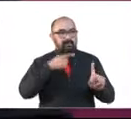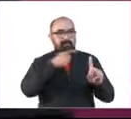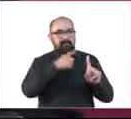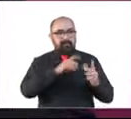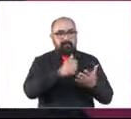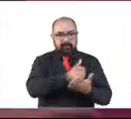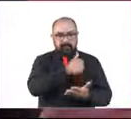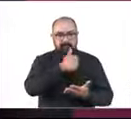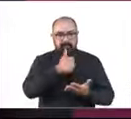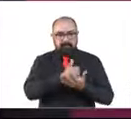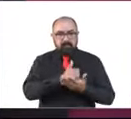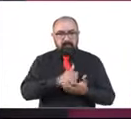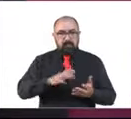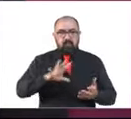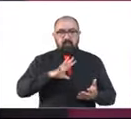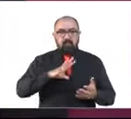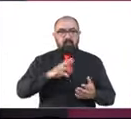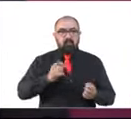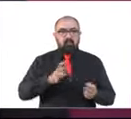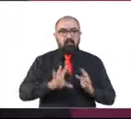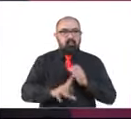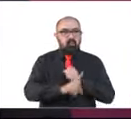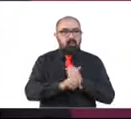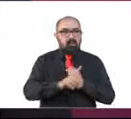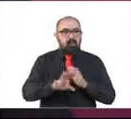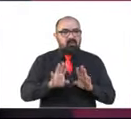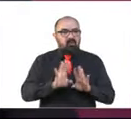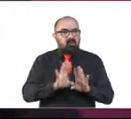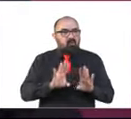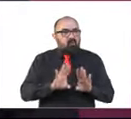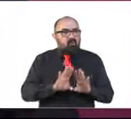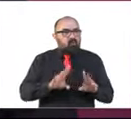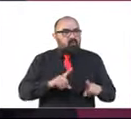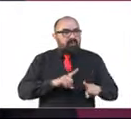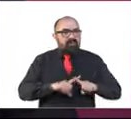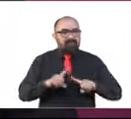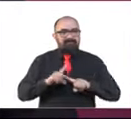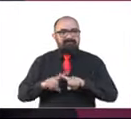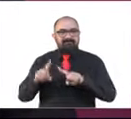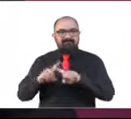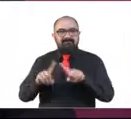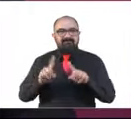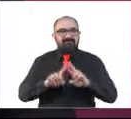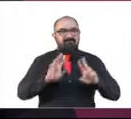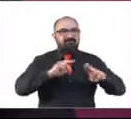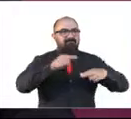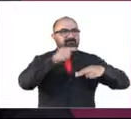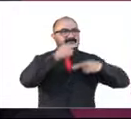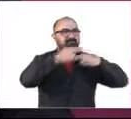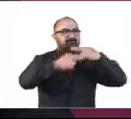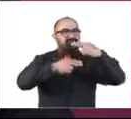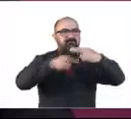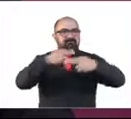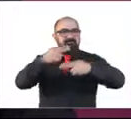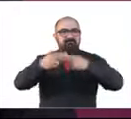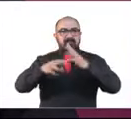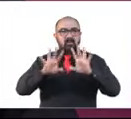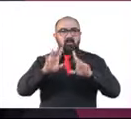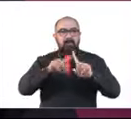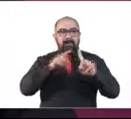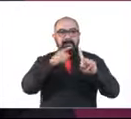problema multifactorial. Quienes ocasionan los problemas ambientales, en particular el tema de la calidad del